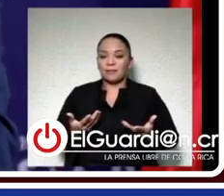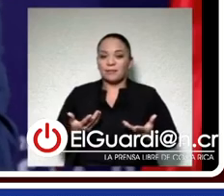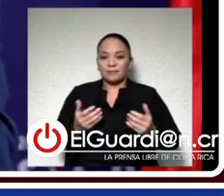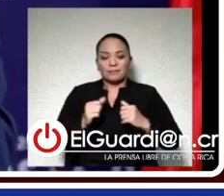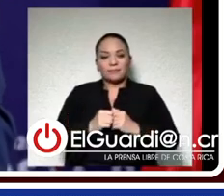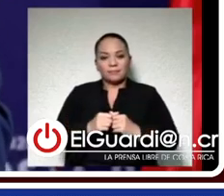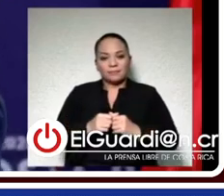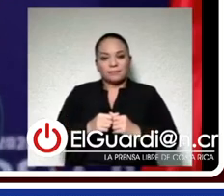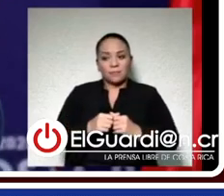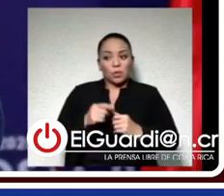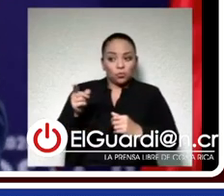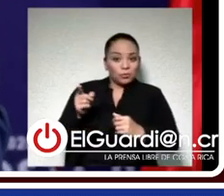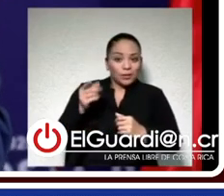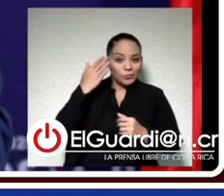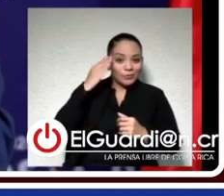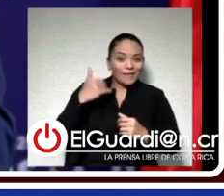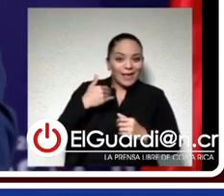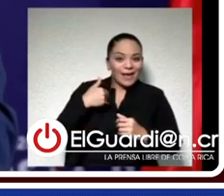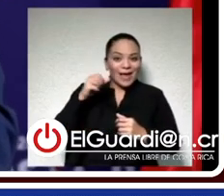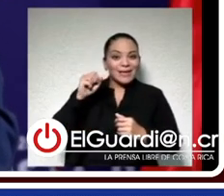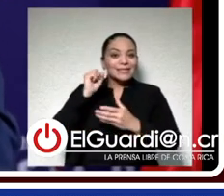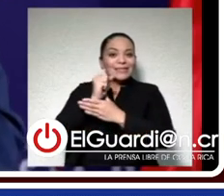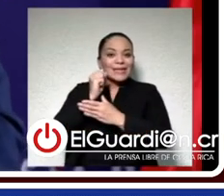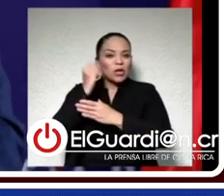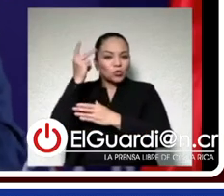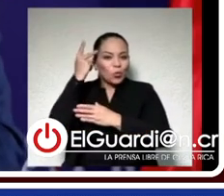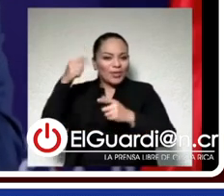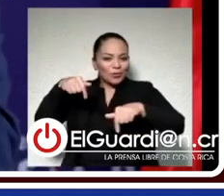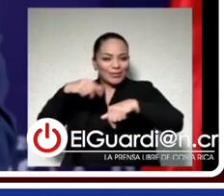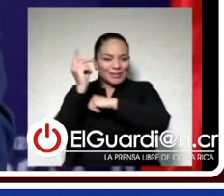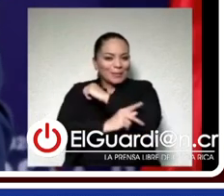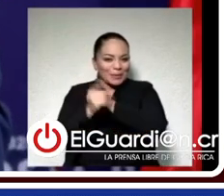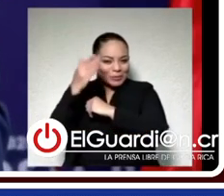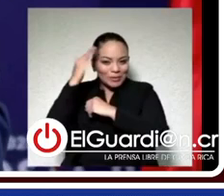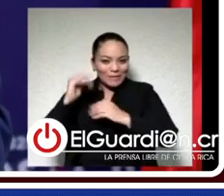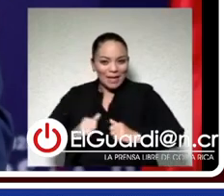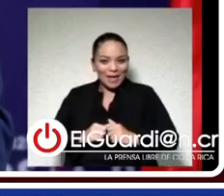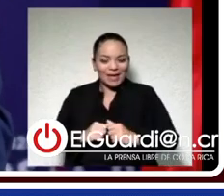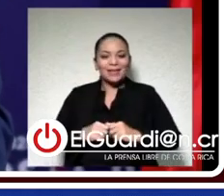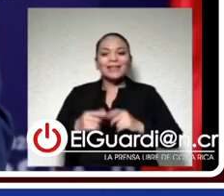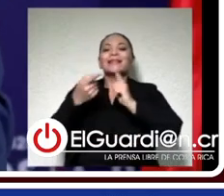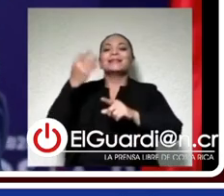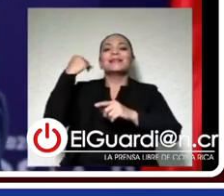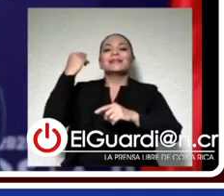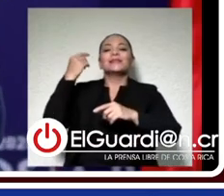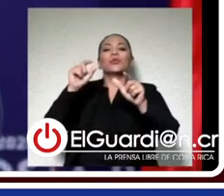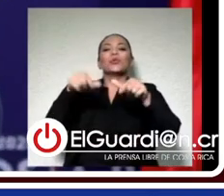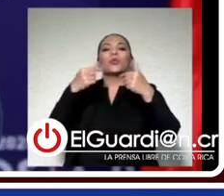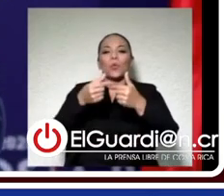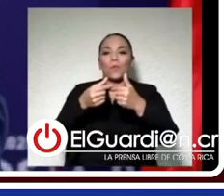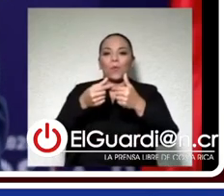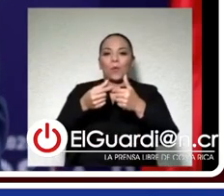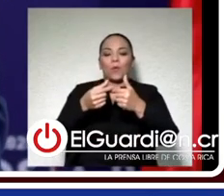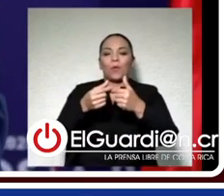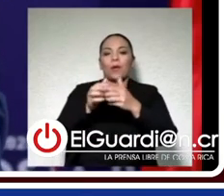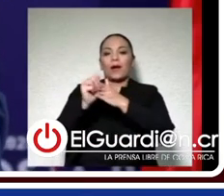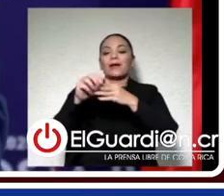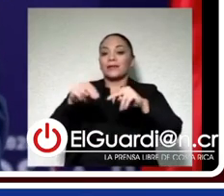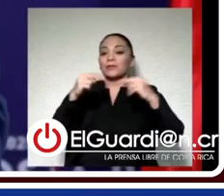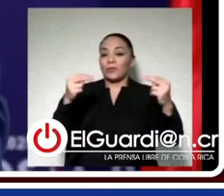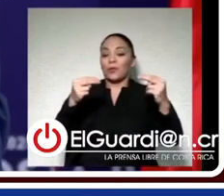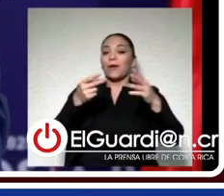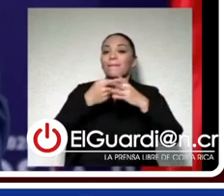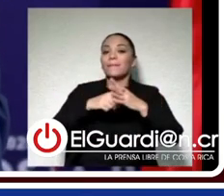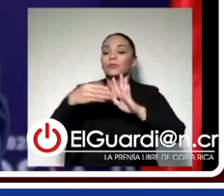que usted no sabía que había sicarios políticos de este país desde que el grupo que precedió a La Nación empezó a atacar a